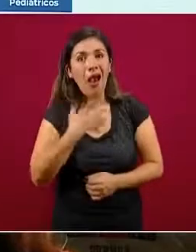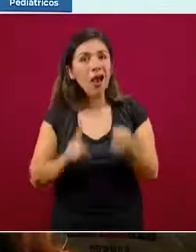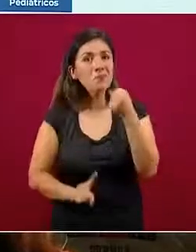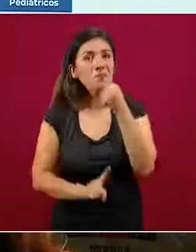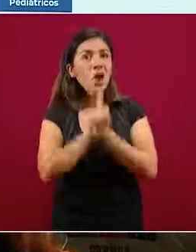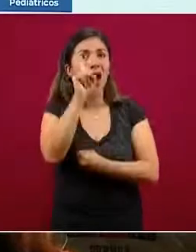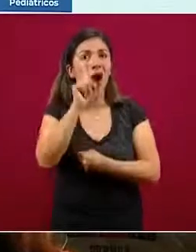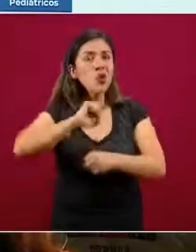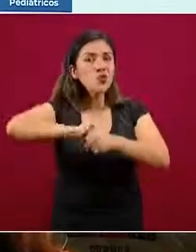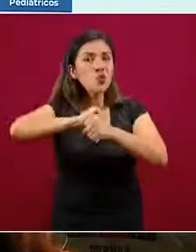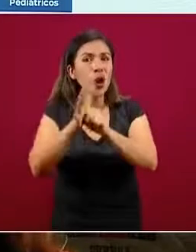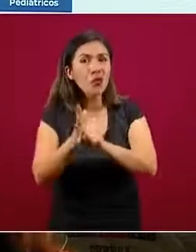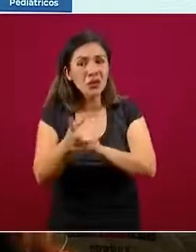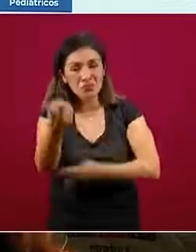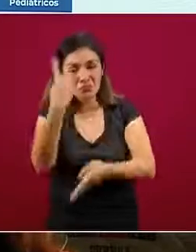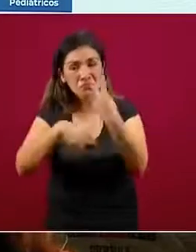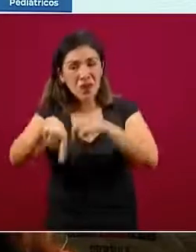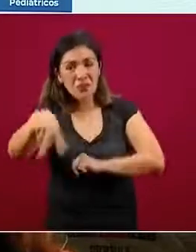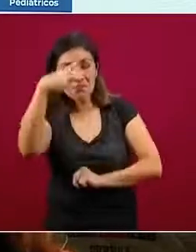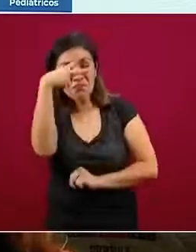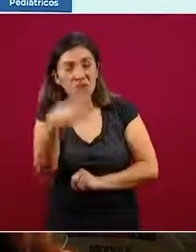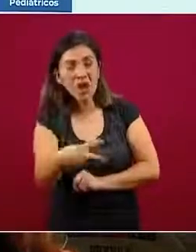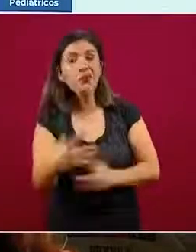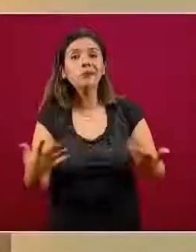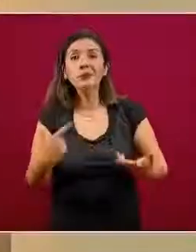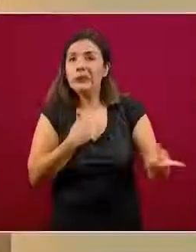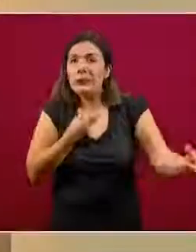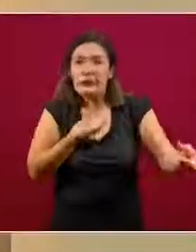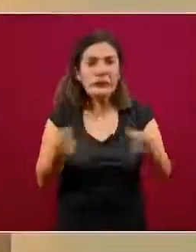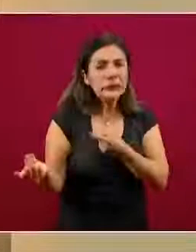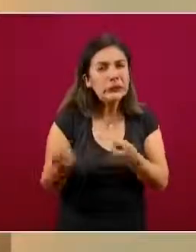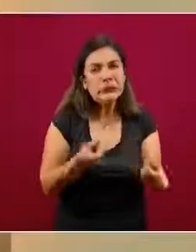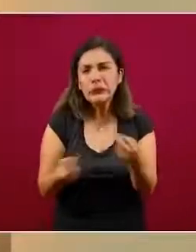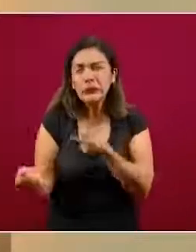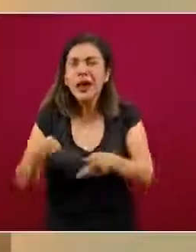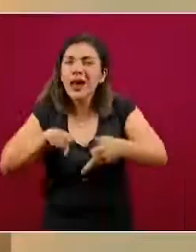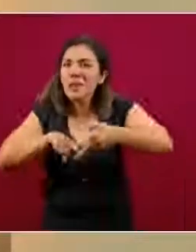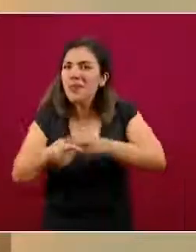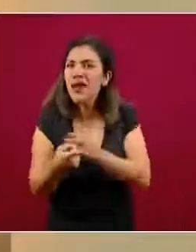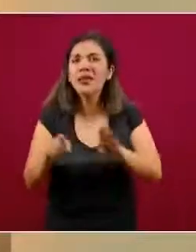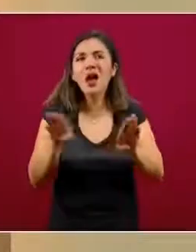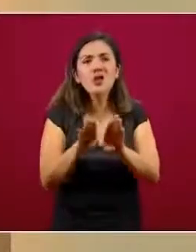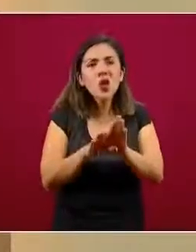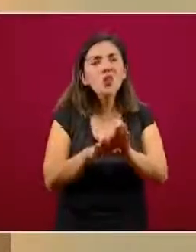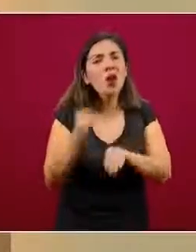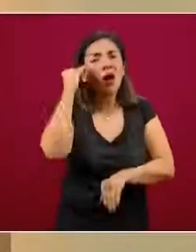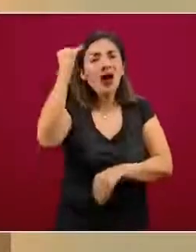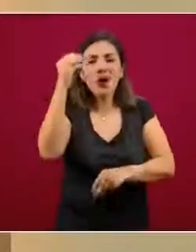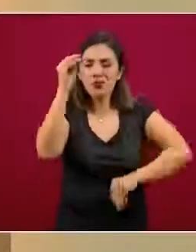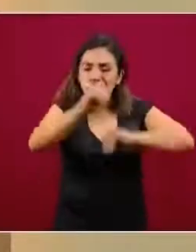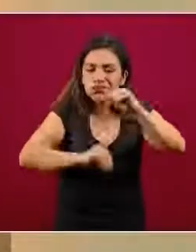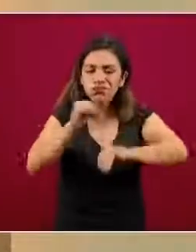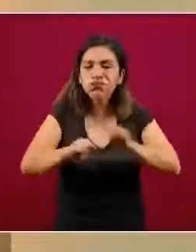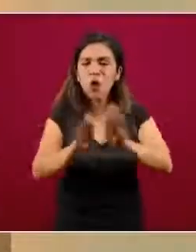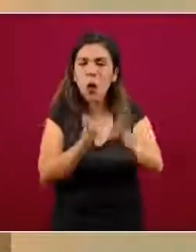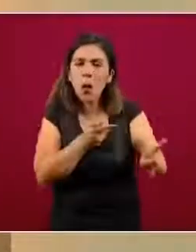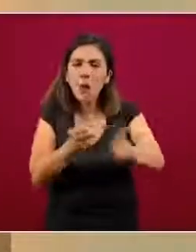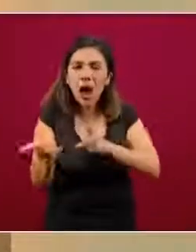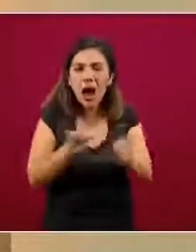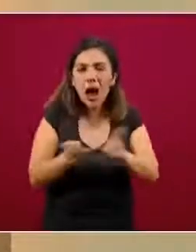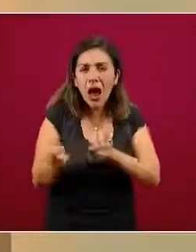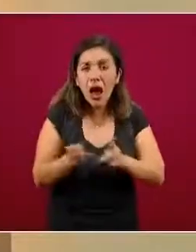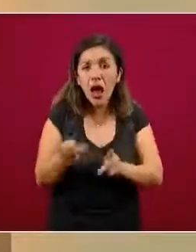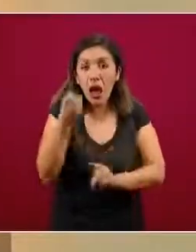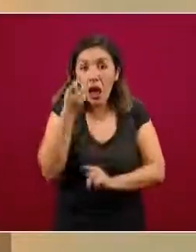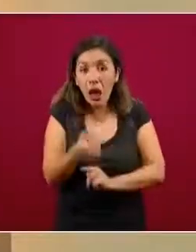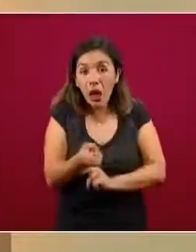en algún momento llegaría al país, nos dimos a la tarea de empezar a programar estrategias.